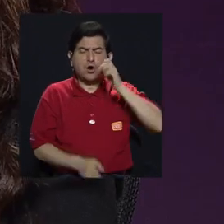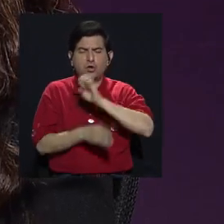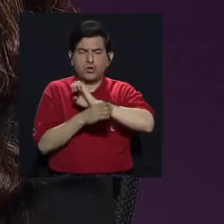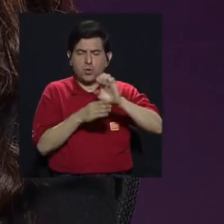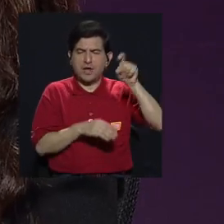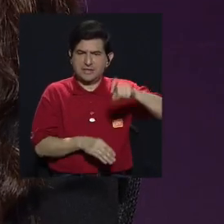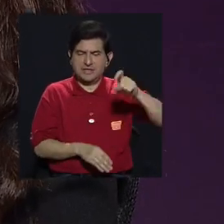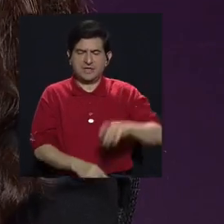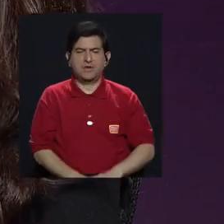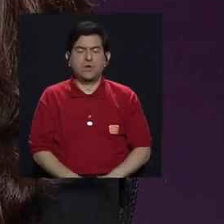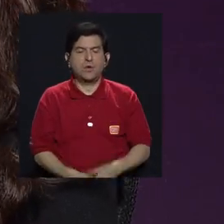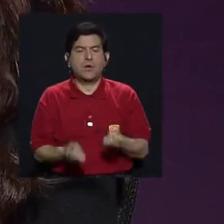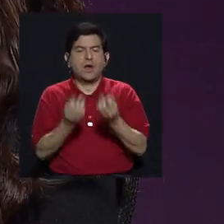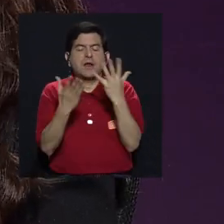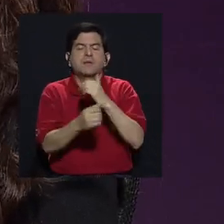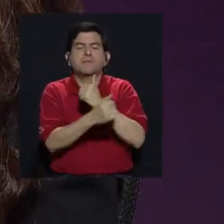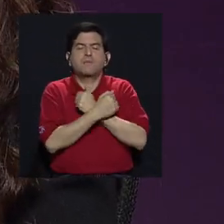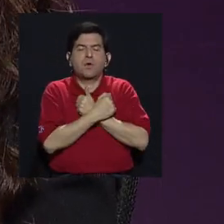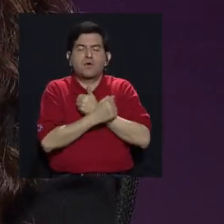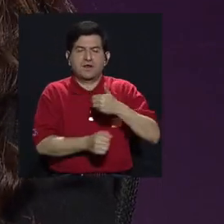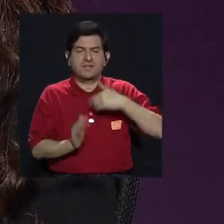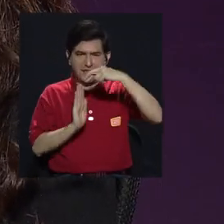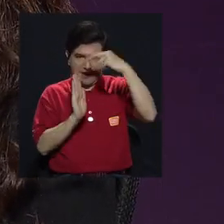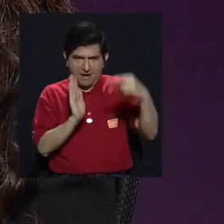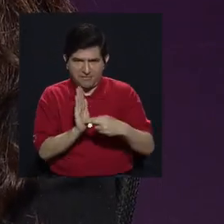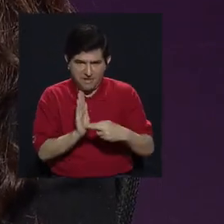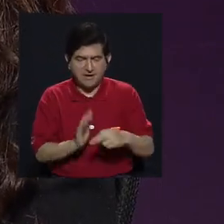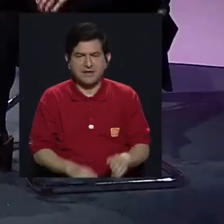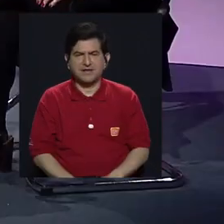código ético. Por ejemplo, el poliamor tiene reglas.